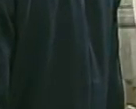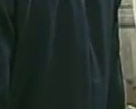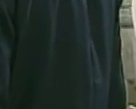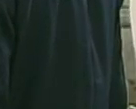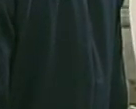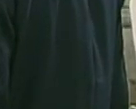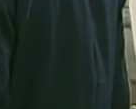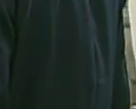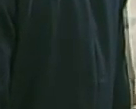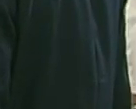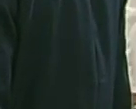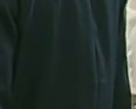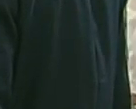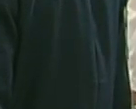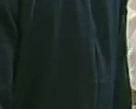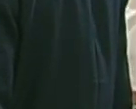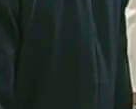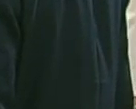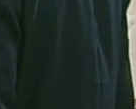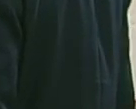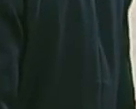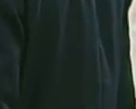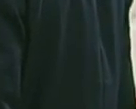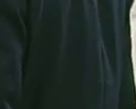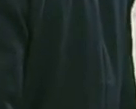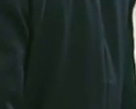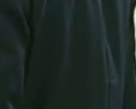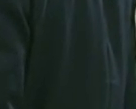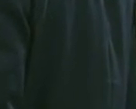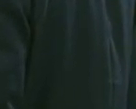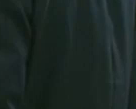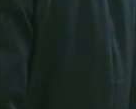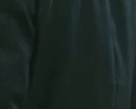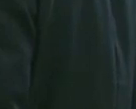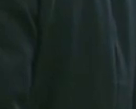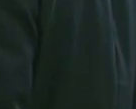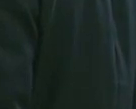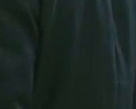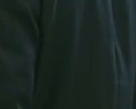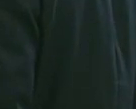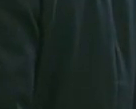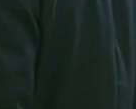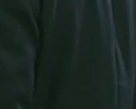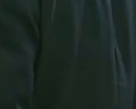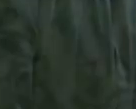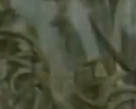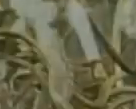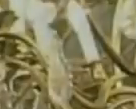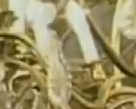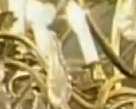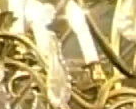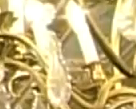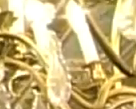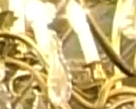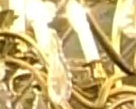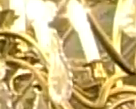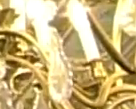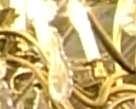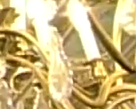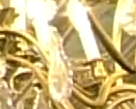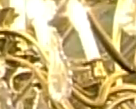entrando en vigencia en el mes de junio. Se ha solicitado al presidente de la República, Nicolás Maduro Moros, se reprograme esa fecha por lo menos